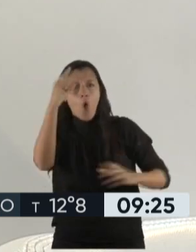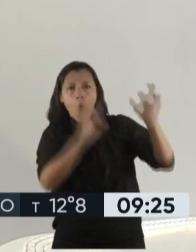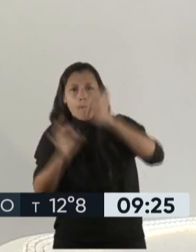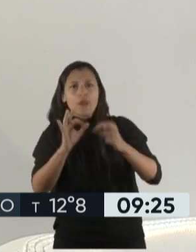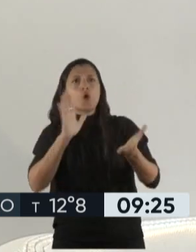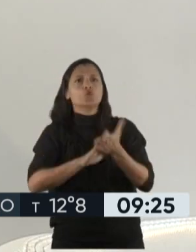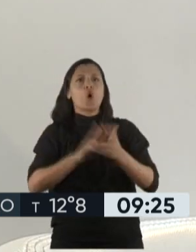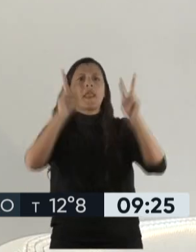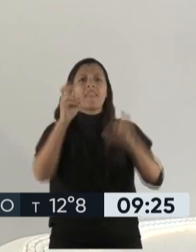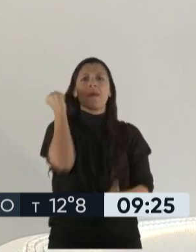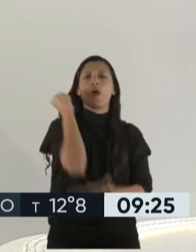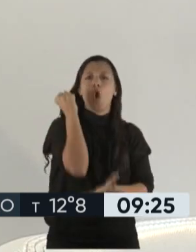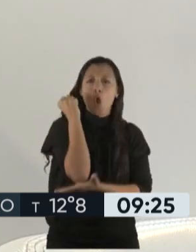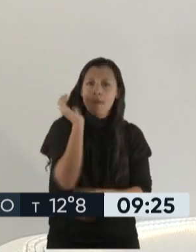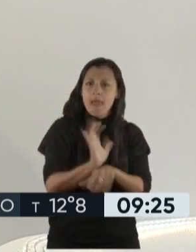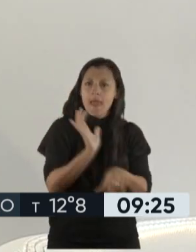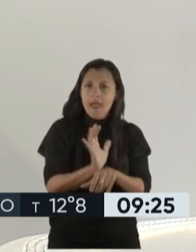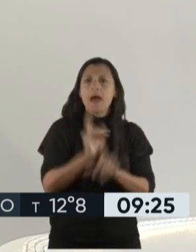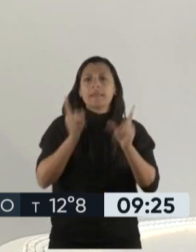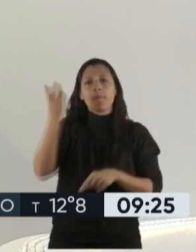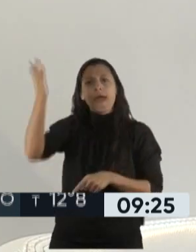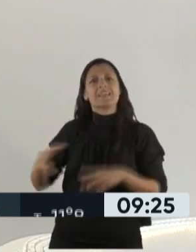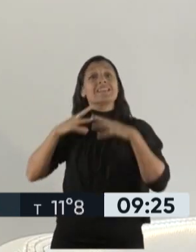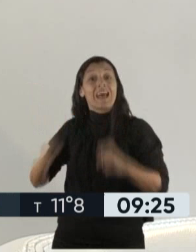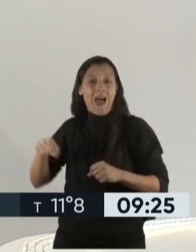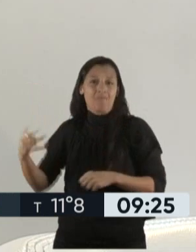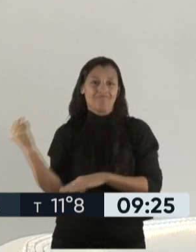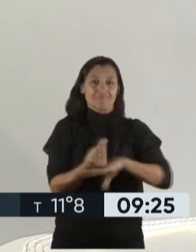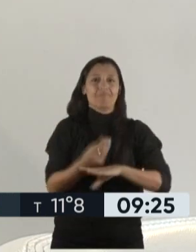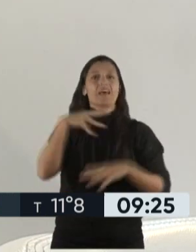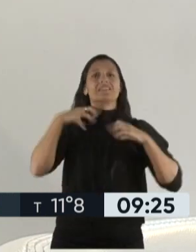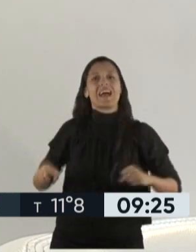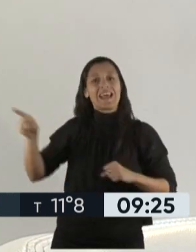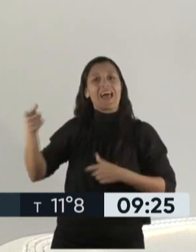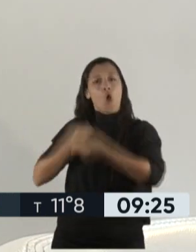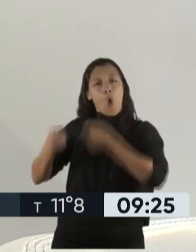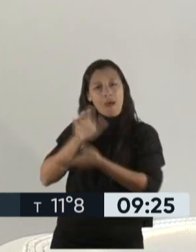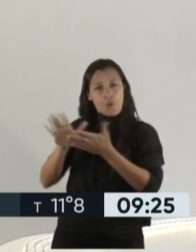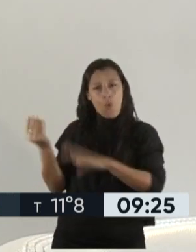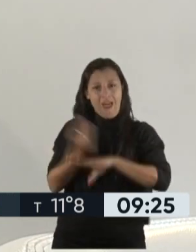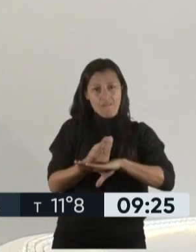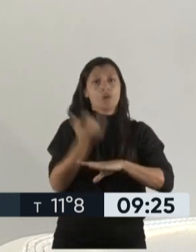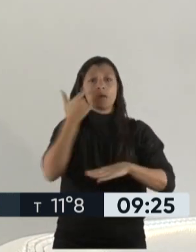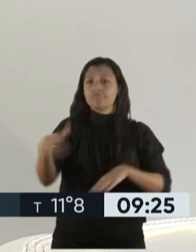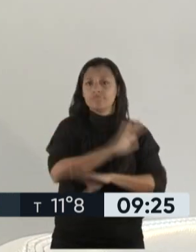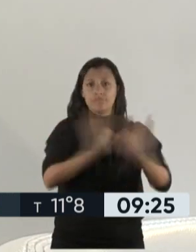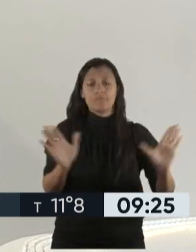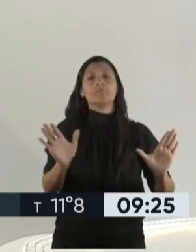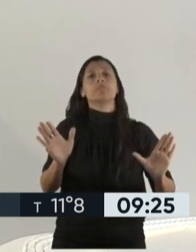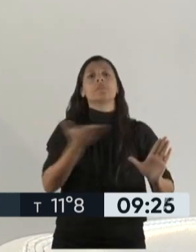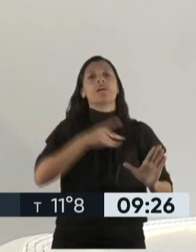política económica con el cambio de secretario de Comercio? Dejando el cargo Feletti, entrando